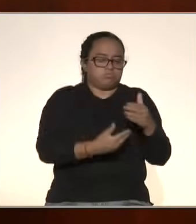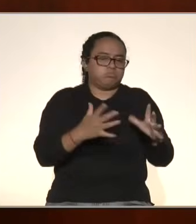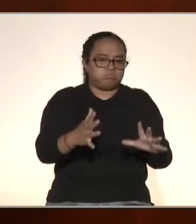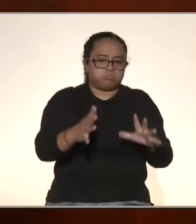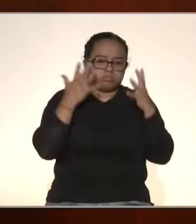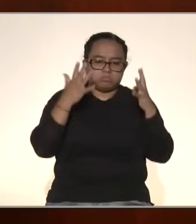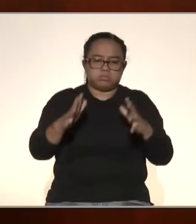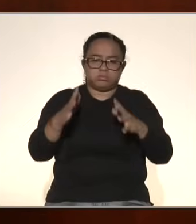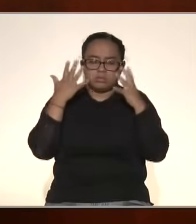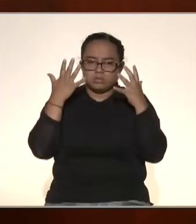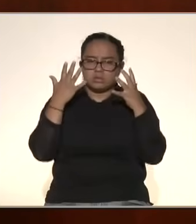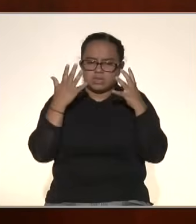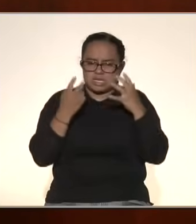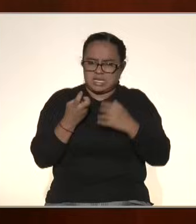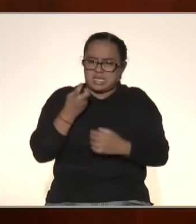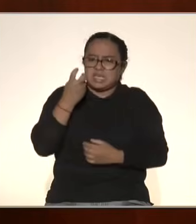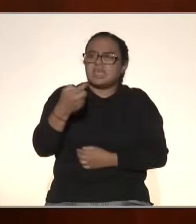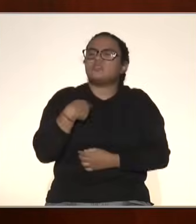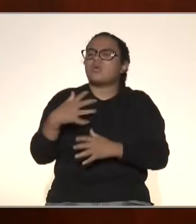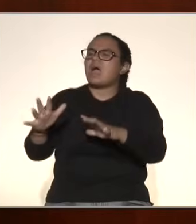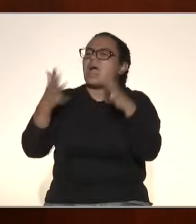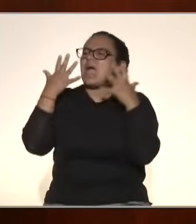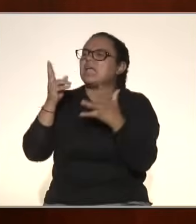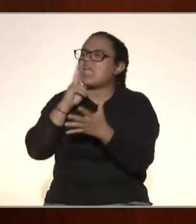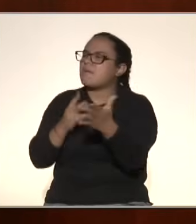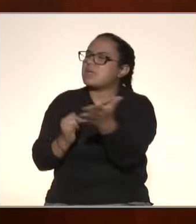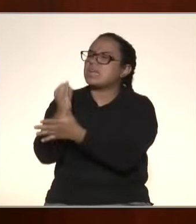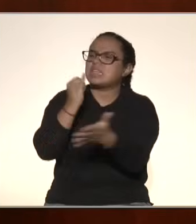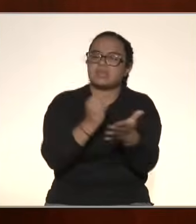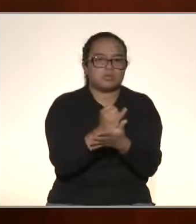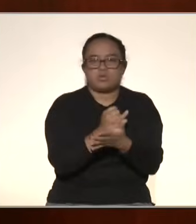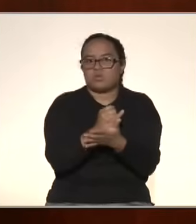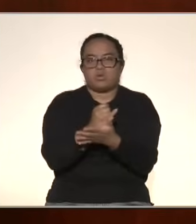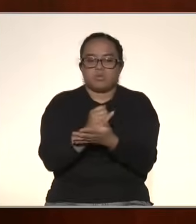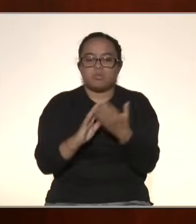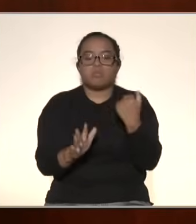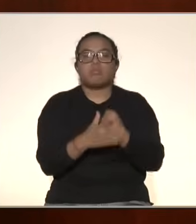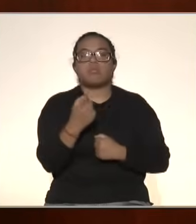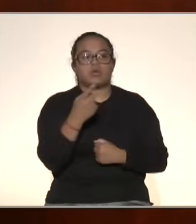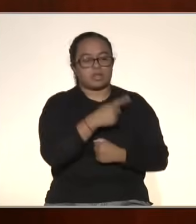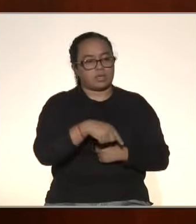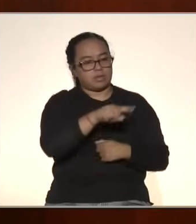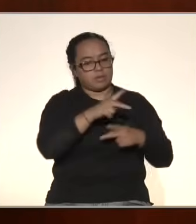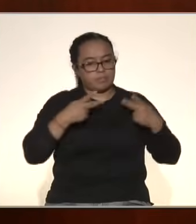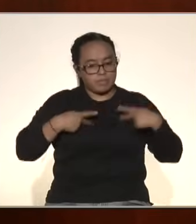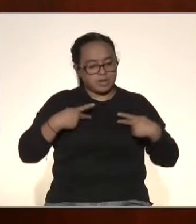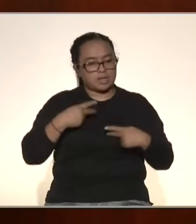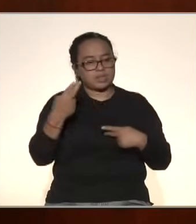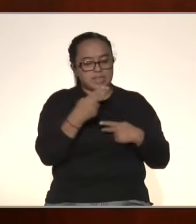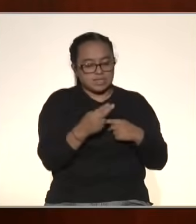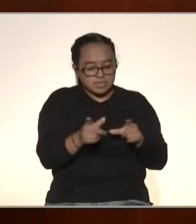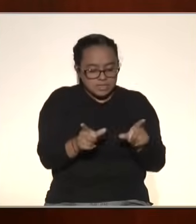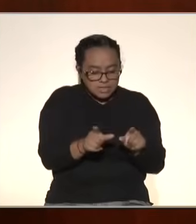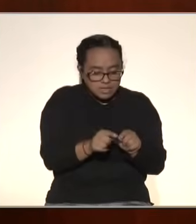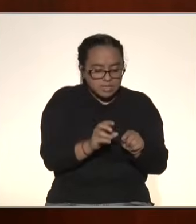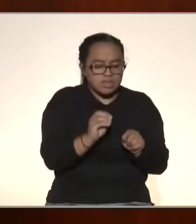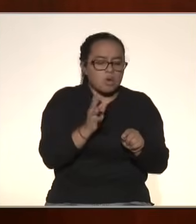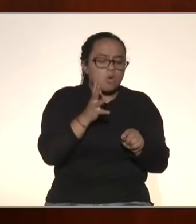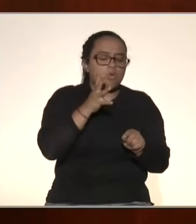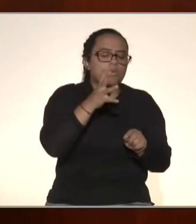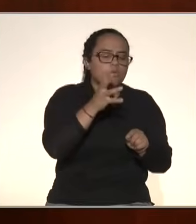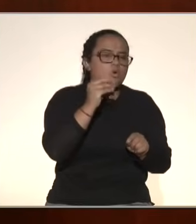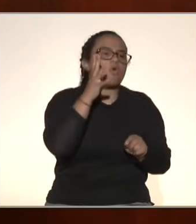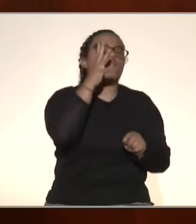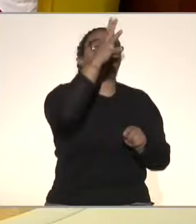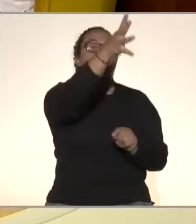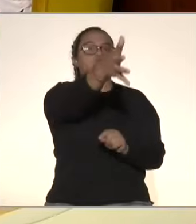pues es que no podemos solo ir reaccionando a la vida porque pareciera que los seres humanos necesitamos metas a corto, mediano y largo plazo.